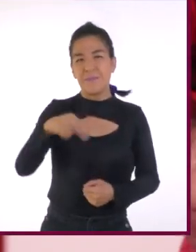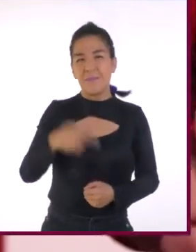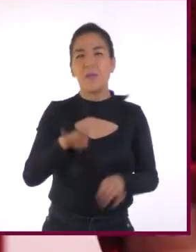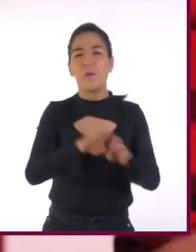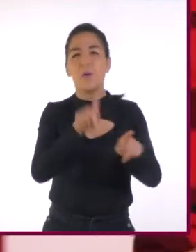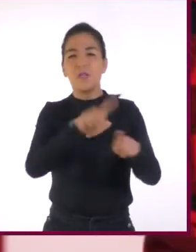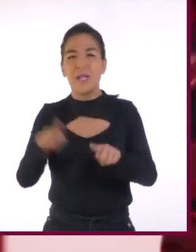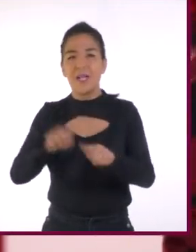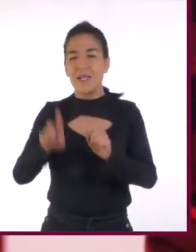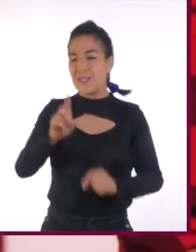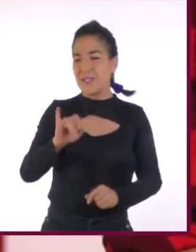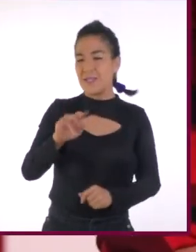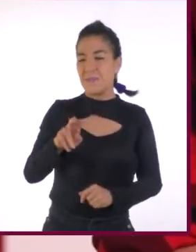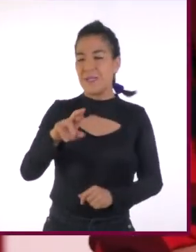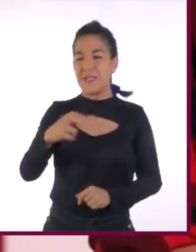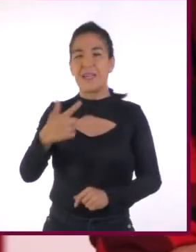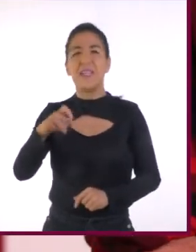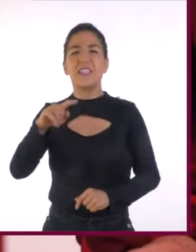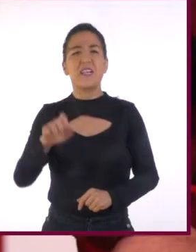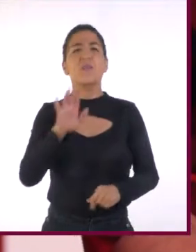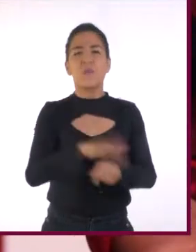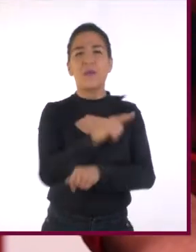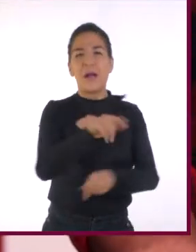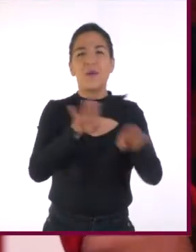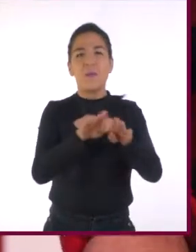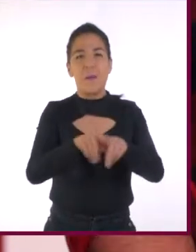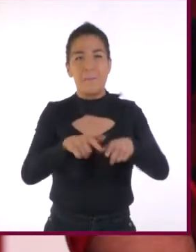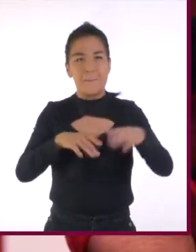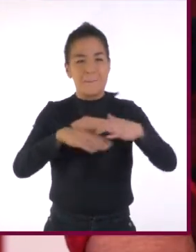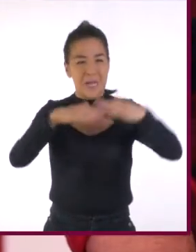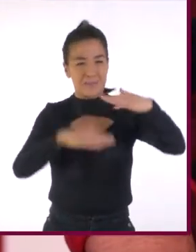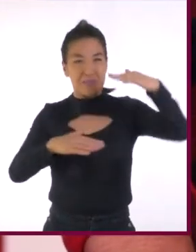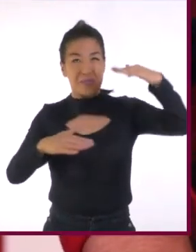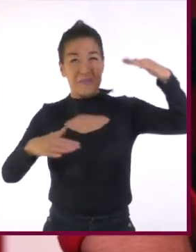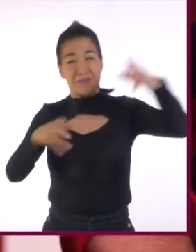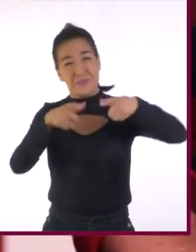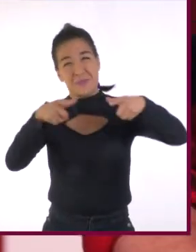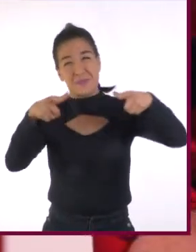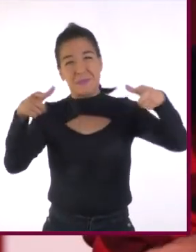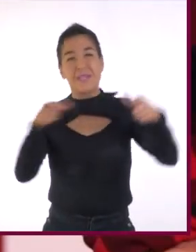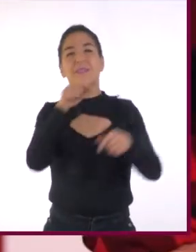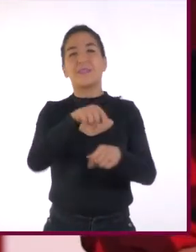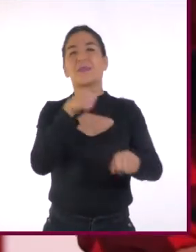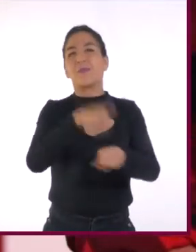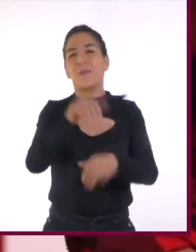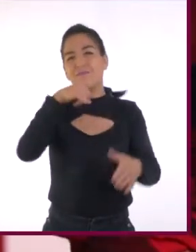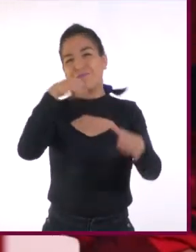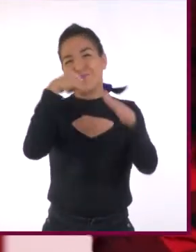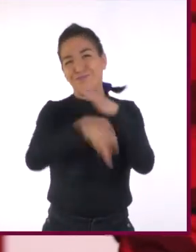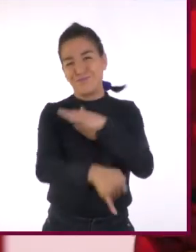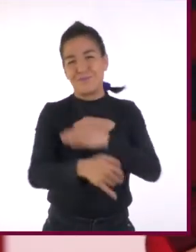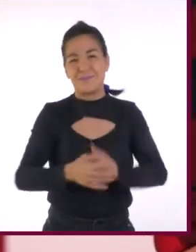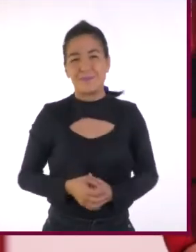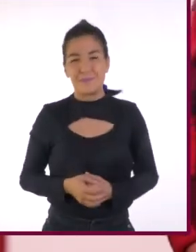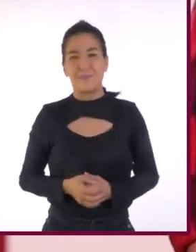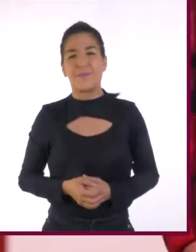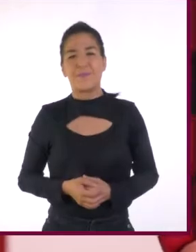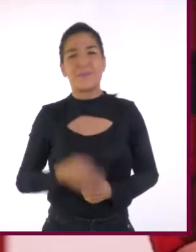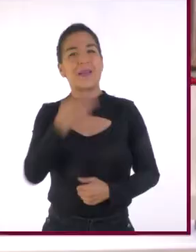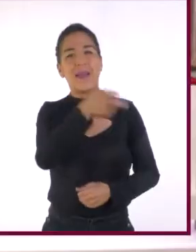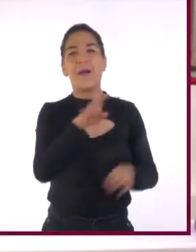construir es conocido como una serie divergente porque crece. Y este tipo de figuras tienden al infinito conforme se aumenta el número